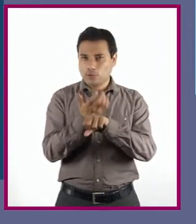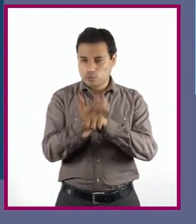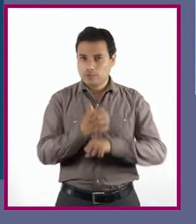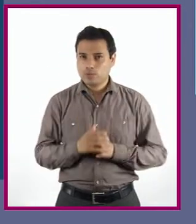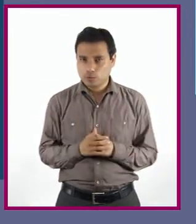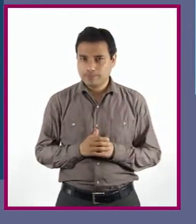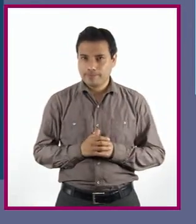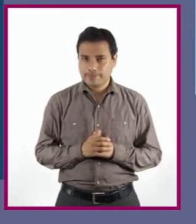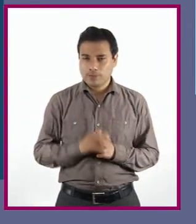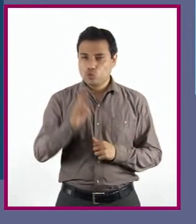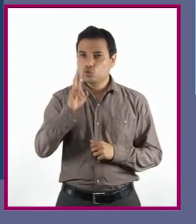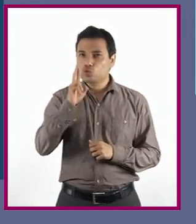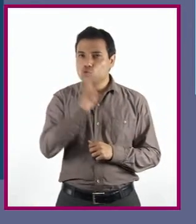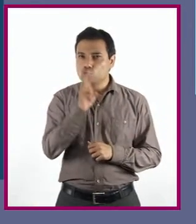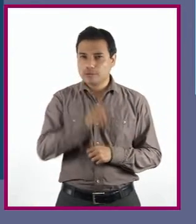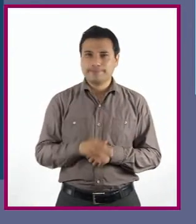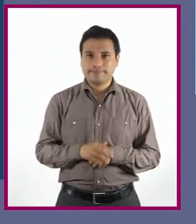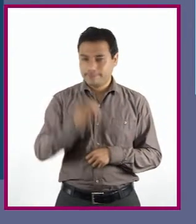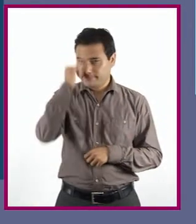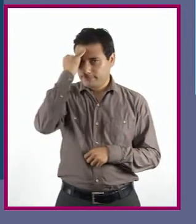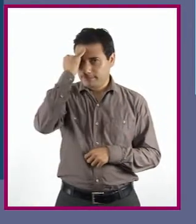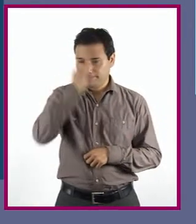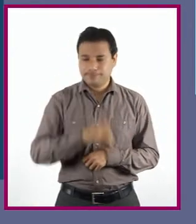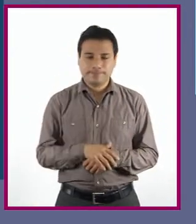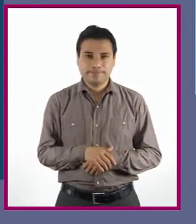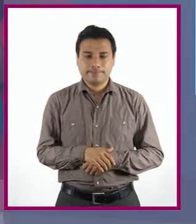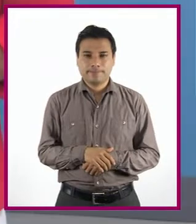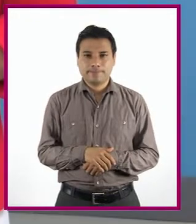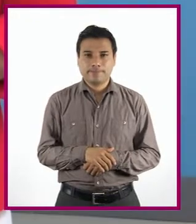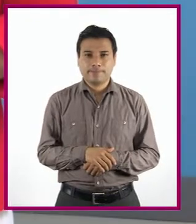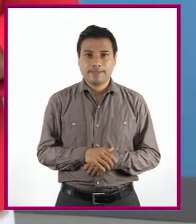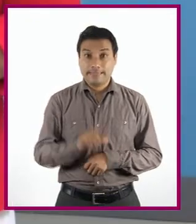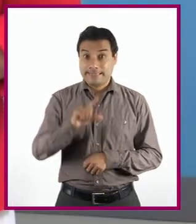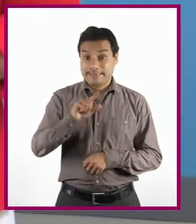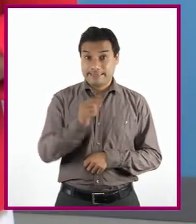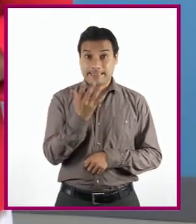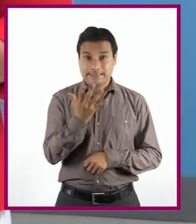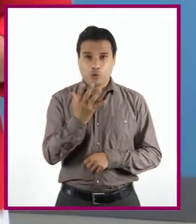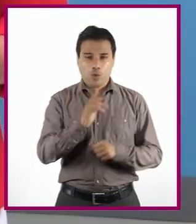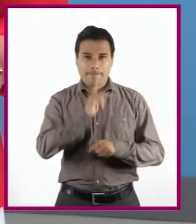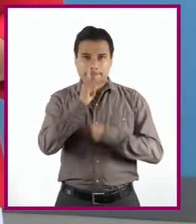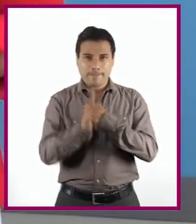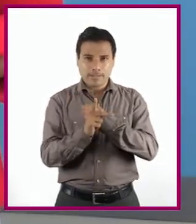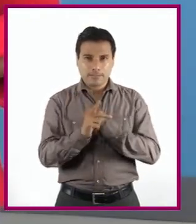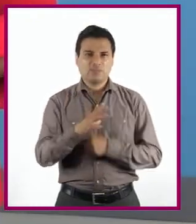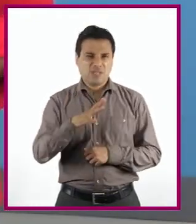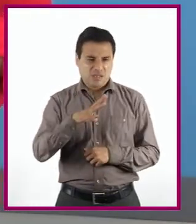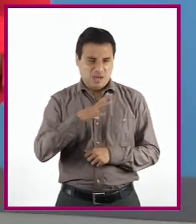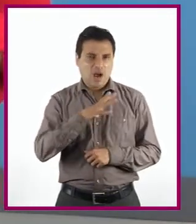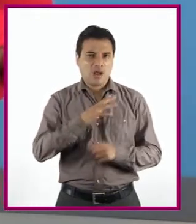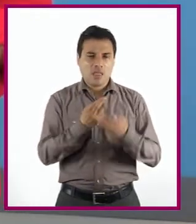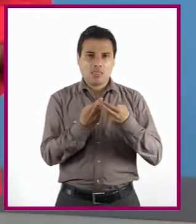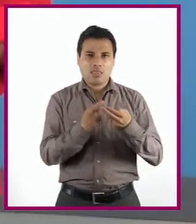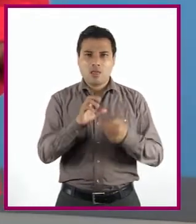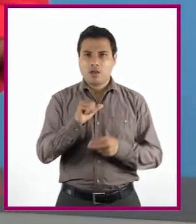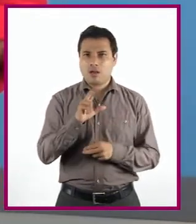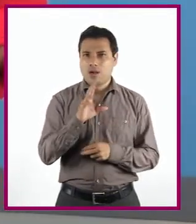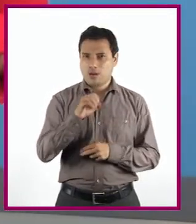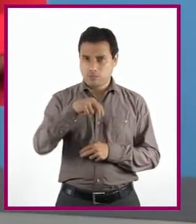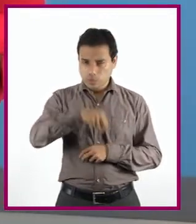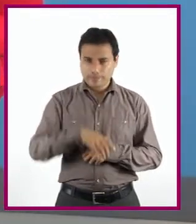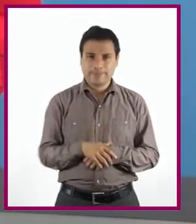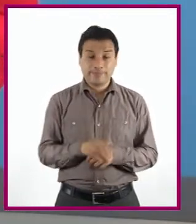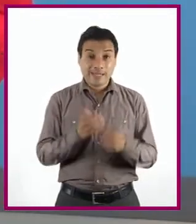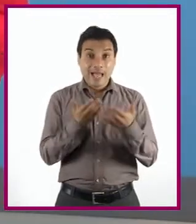América, Rusia e India. Más de 75 países tienen depósitos de carbón, aunque